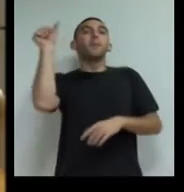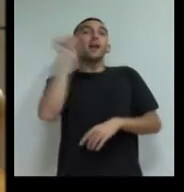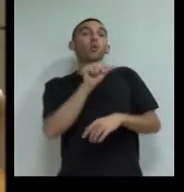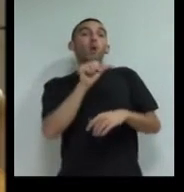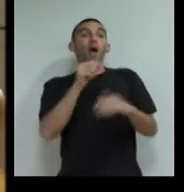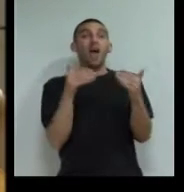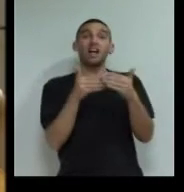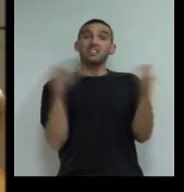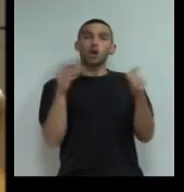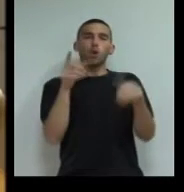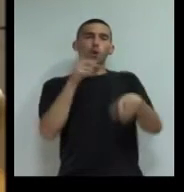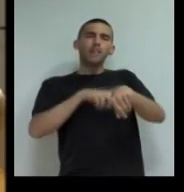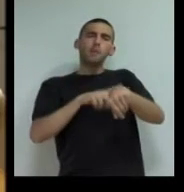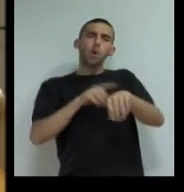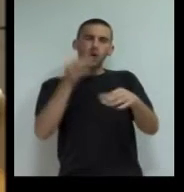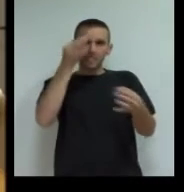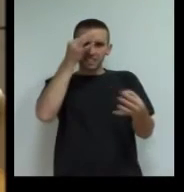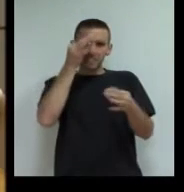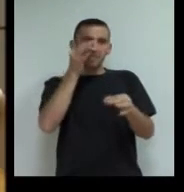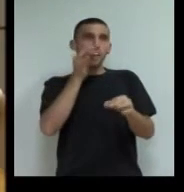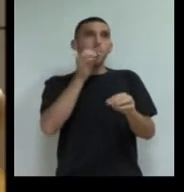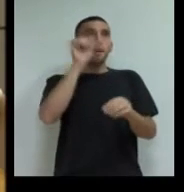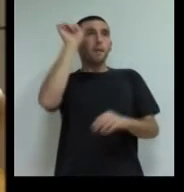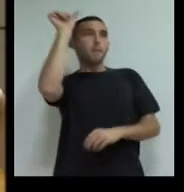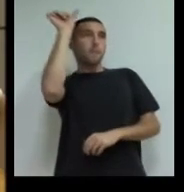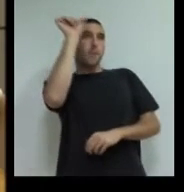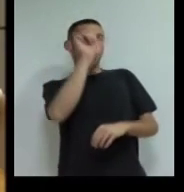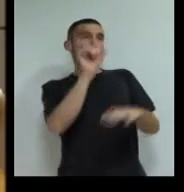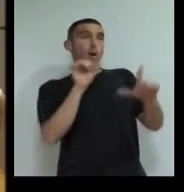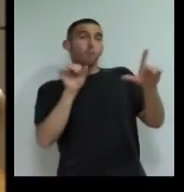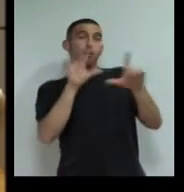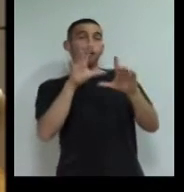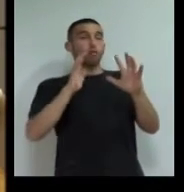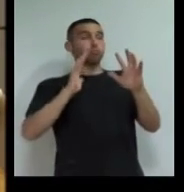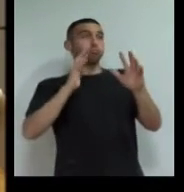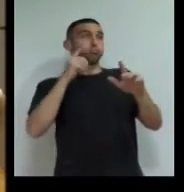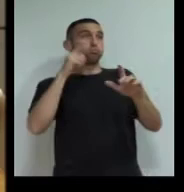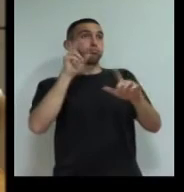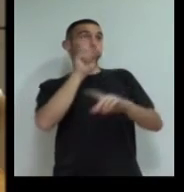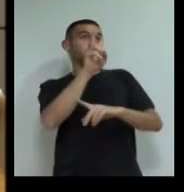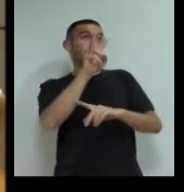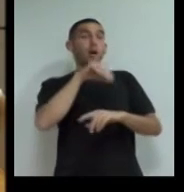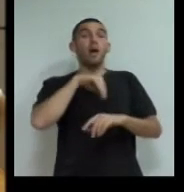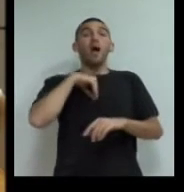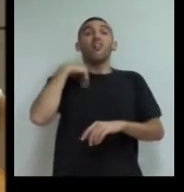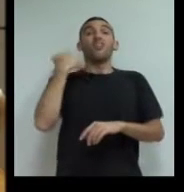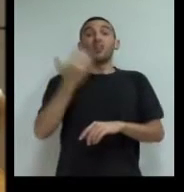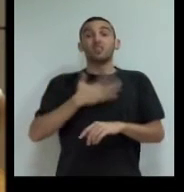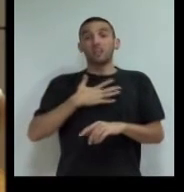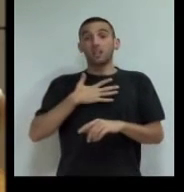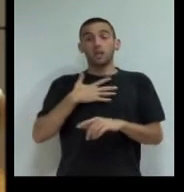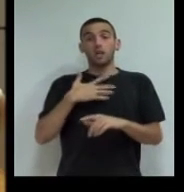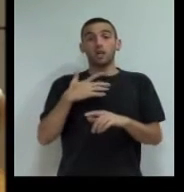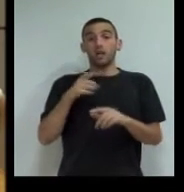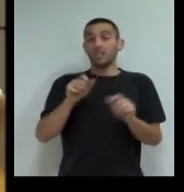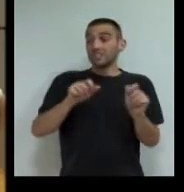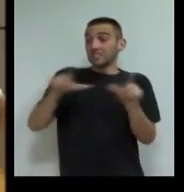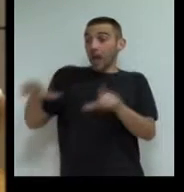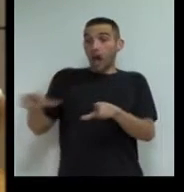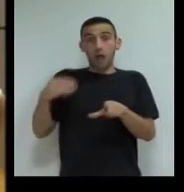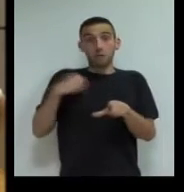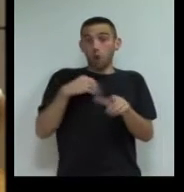el tiempo exacto de la duración de la película en proyección y al día siguiente la echan aquí, al lado, la sala de al